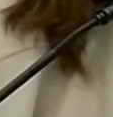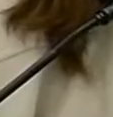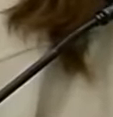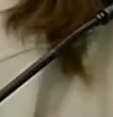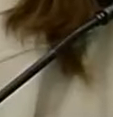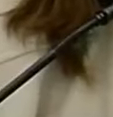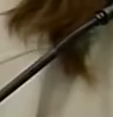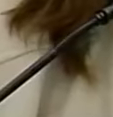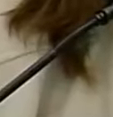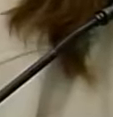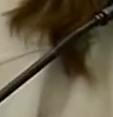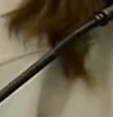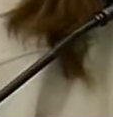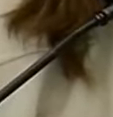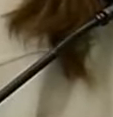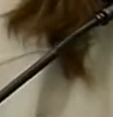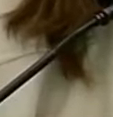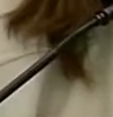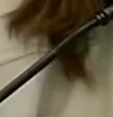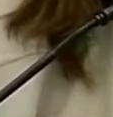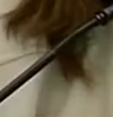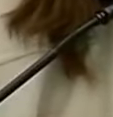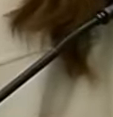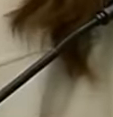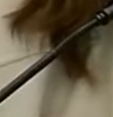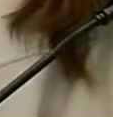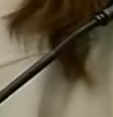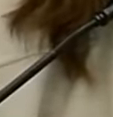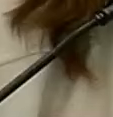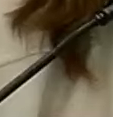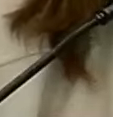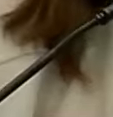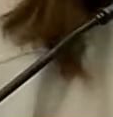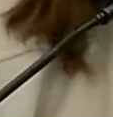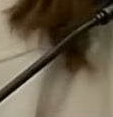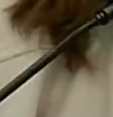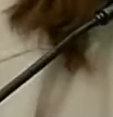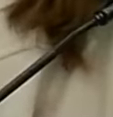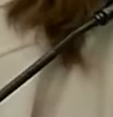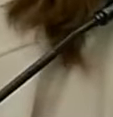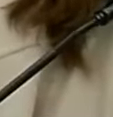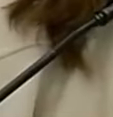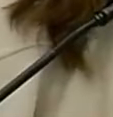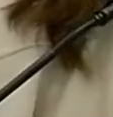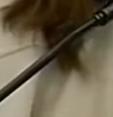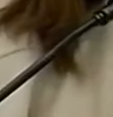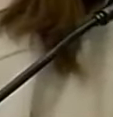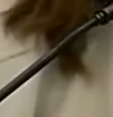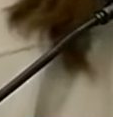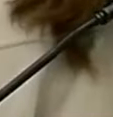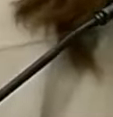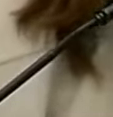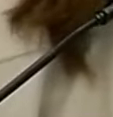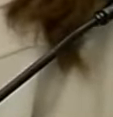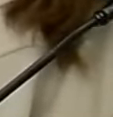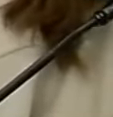como nunca operativos con detenidos, incautación de armas, drogas y especialmente cocaína. Se trajo